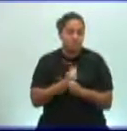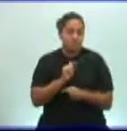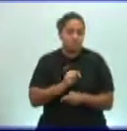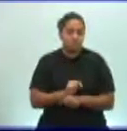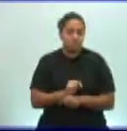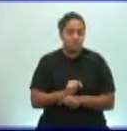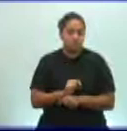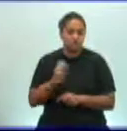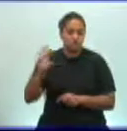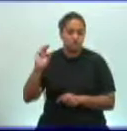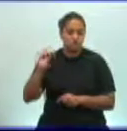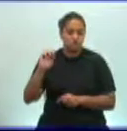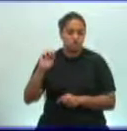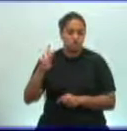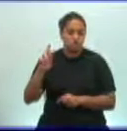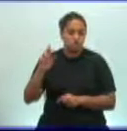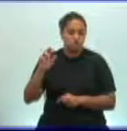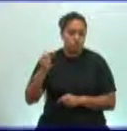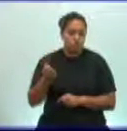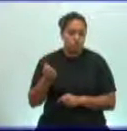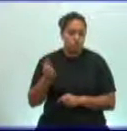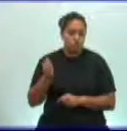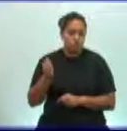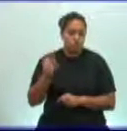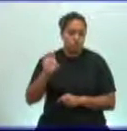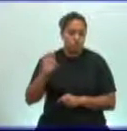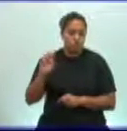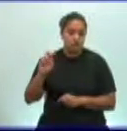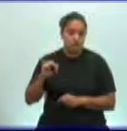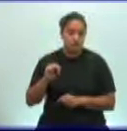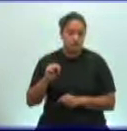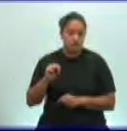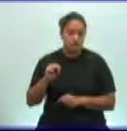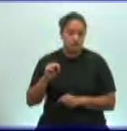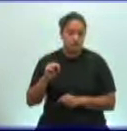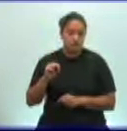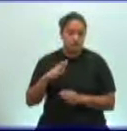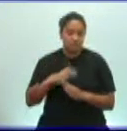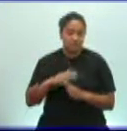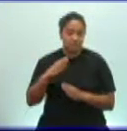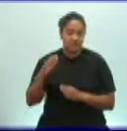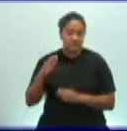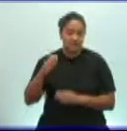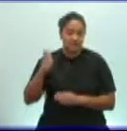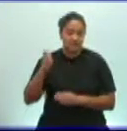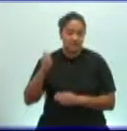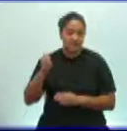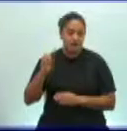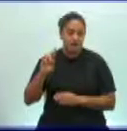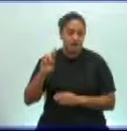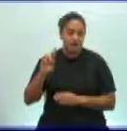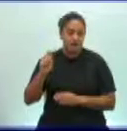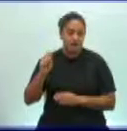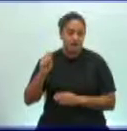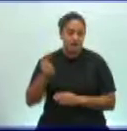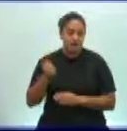de, desde, en, entre, hacia, hasta, para, por, según, sin,